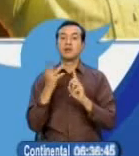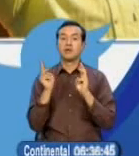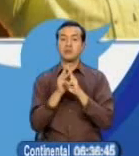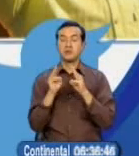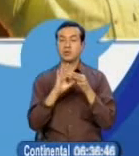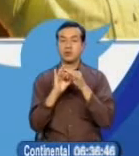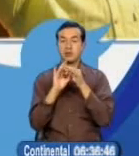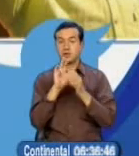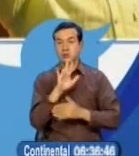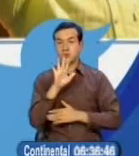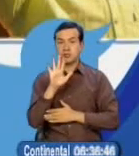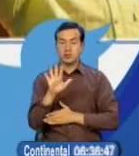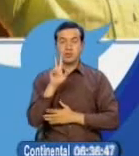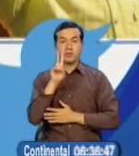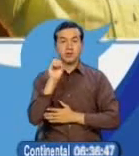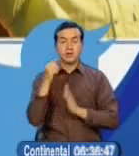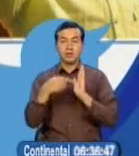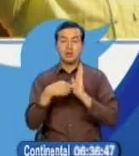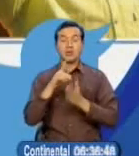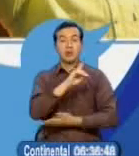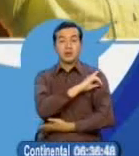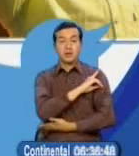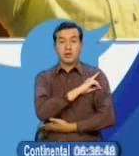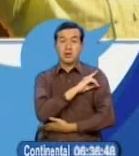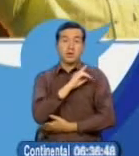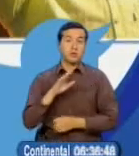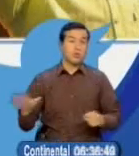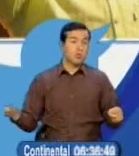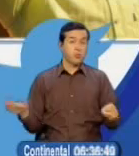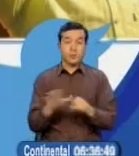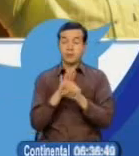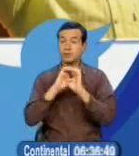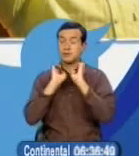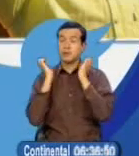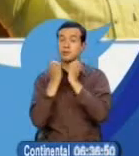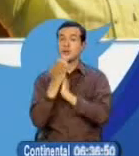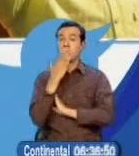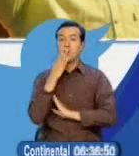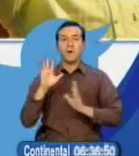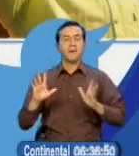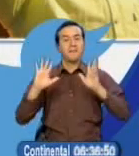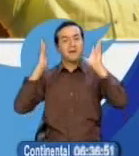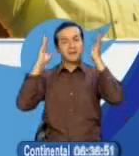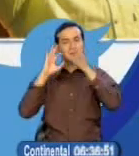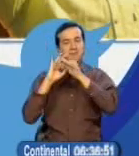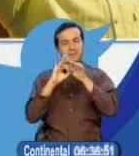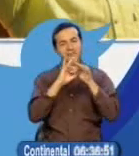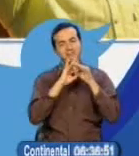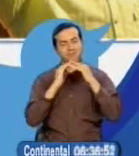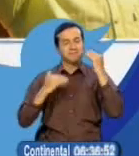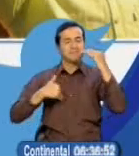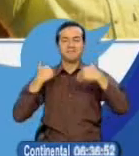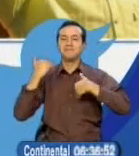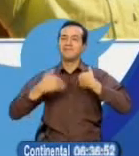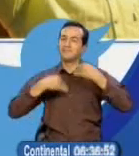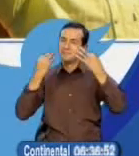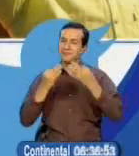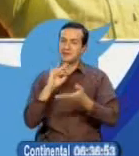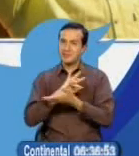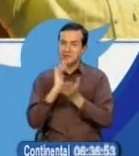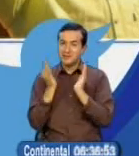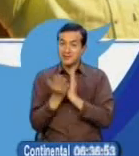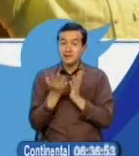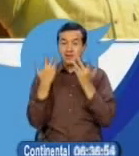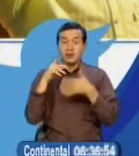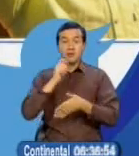de Alianza País. 20.000 delegados repletaron el estadio de la UCAS. Fiesta de unidad y alegría, como debe ser nuestra revolución.